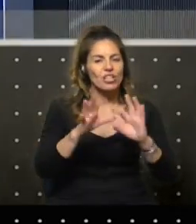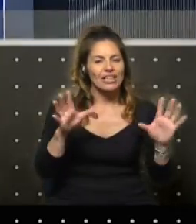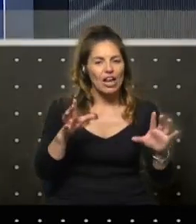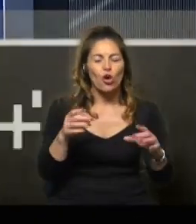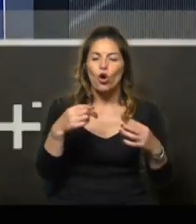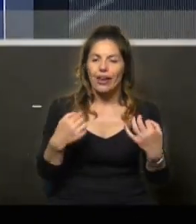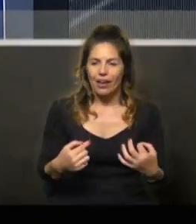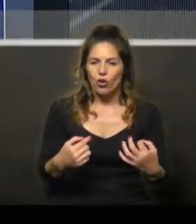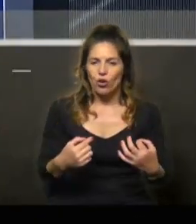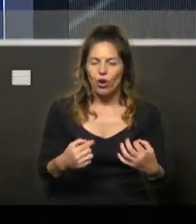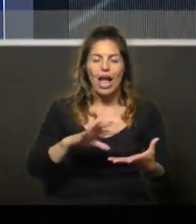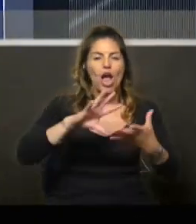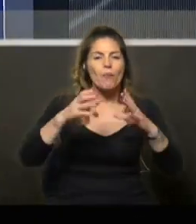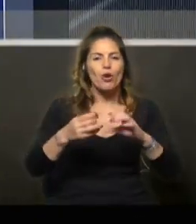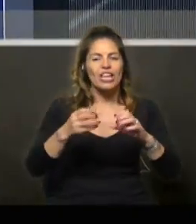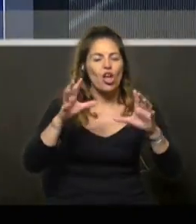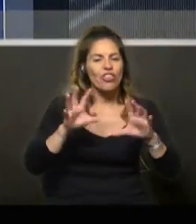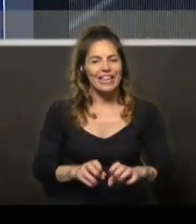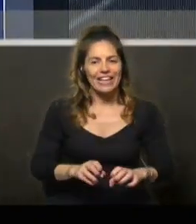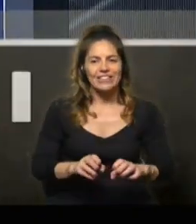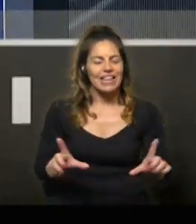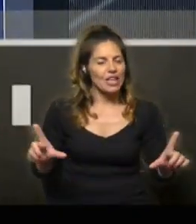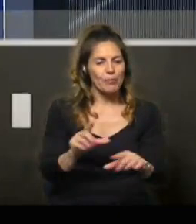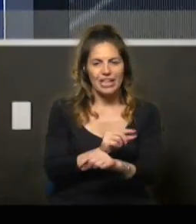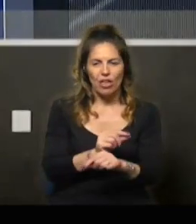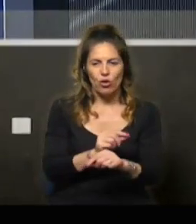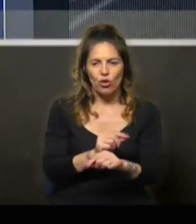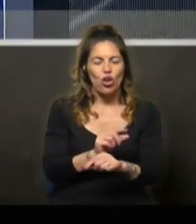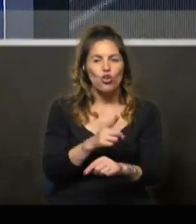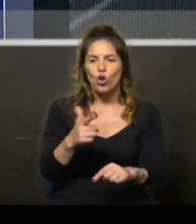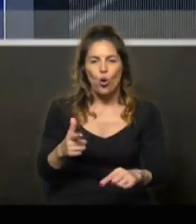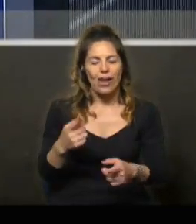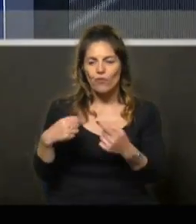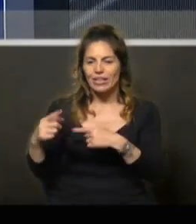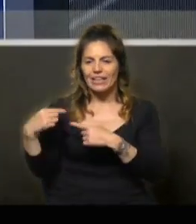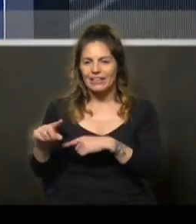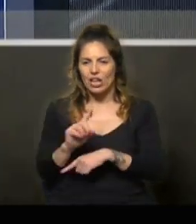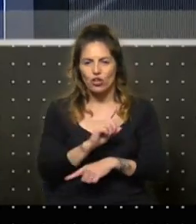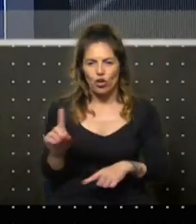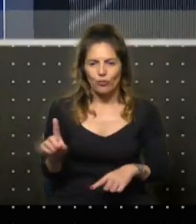algo el modelo de la decadencia ha llegado a su fin no hay vuelta